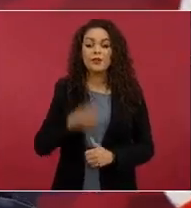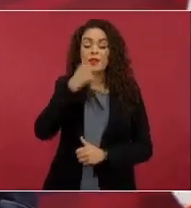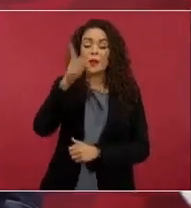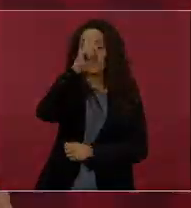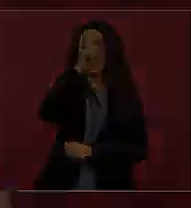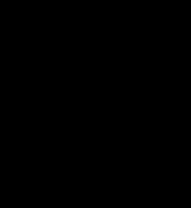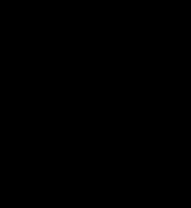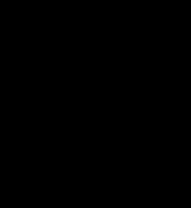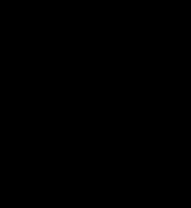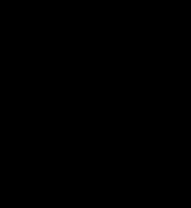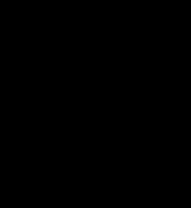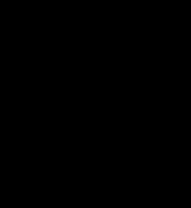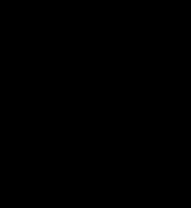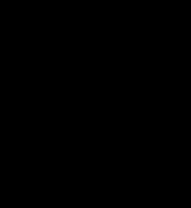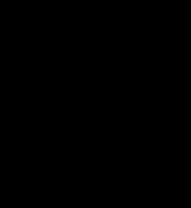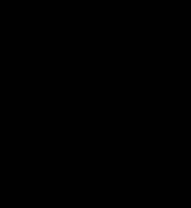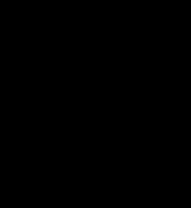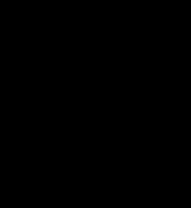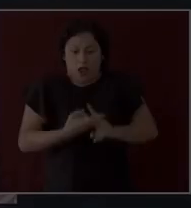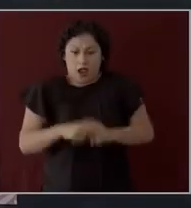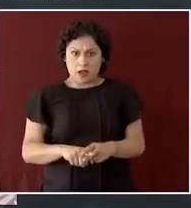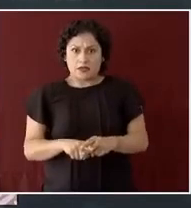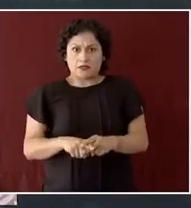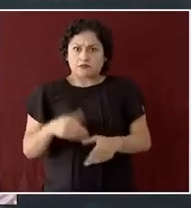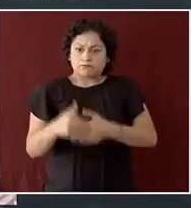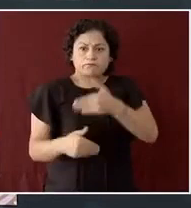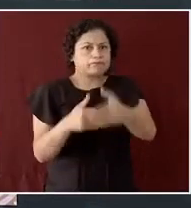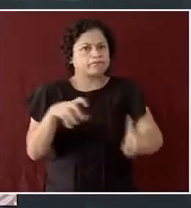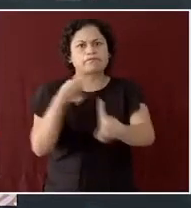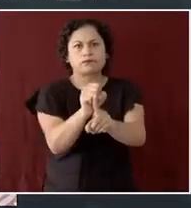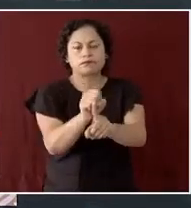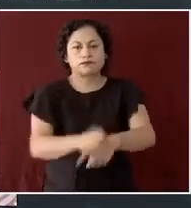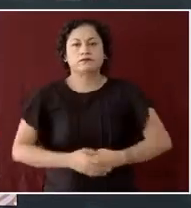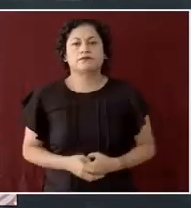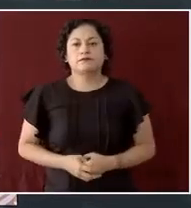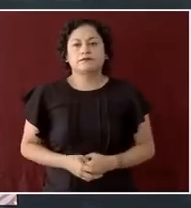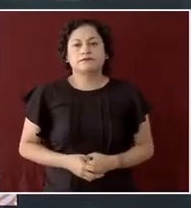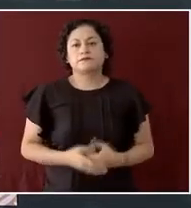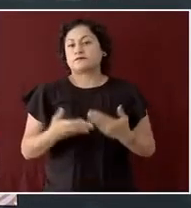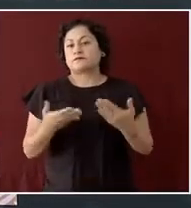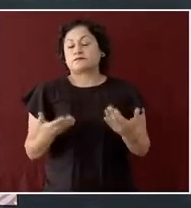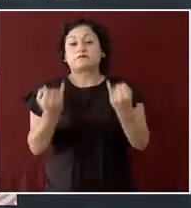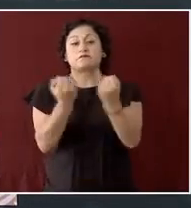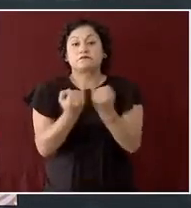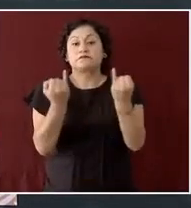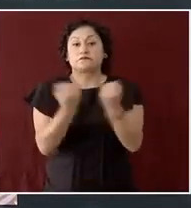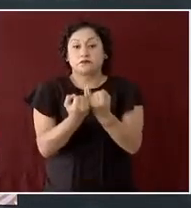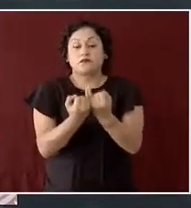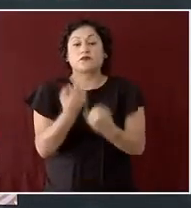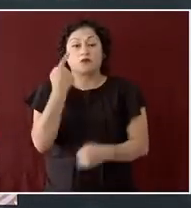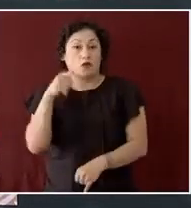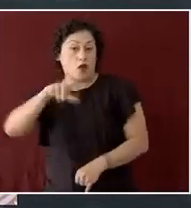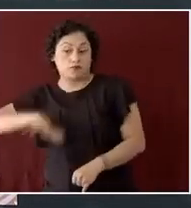mentirosos y falsarios. Lo mismo en la